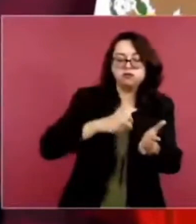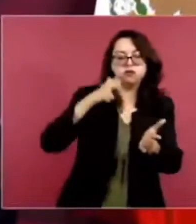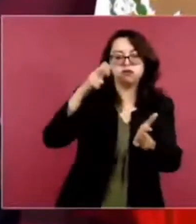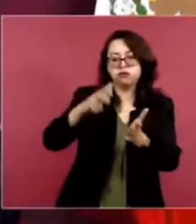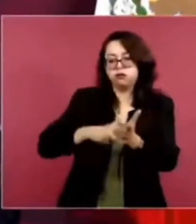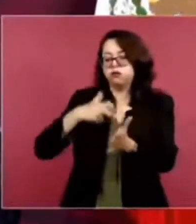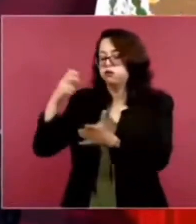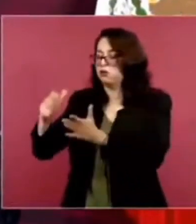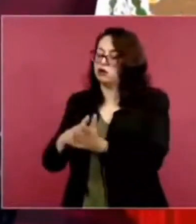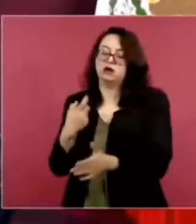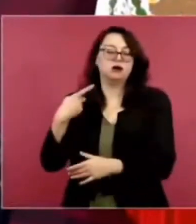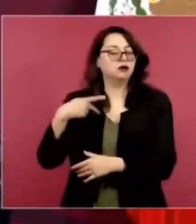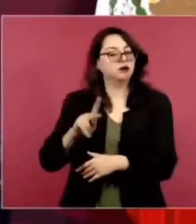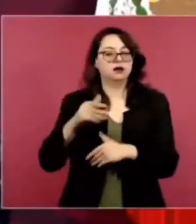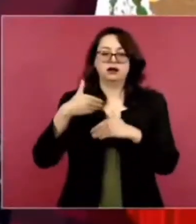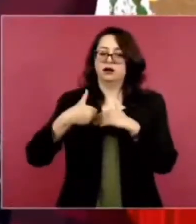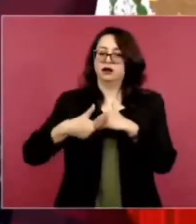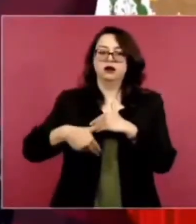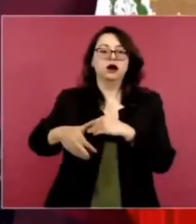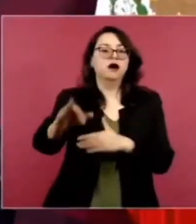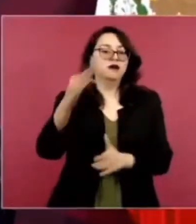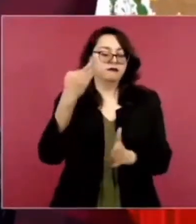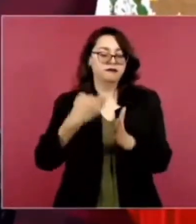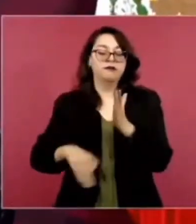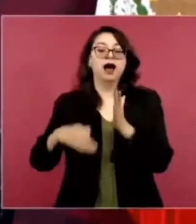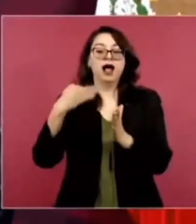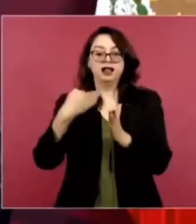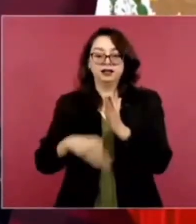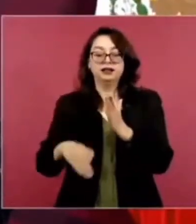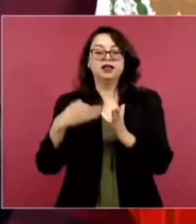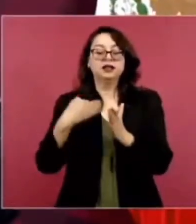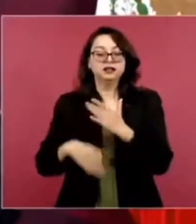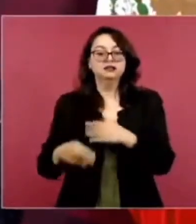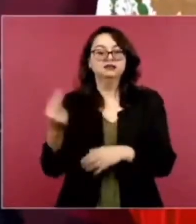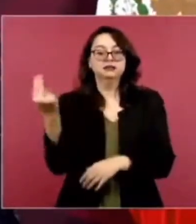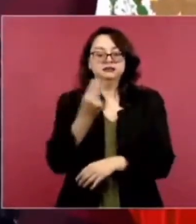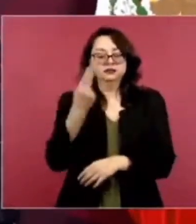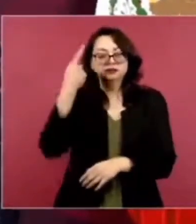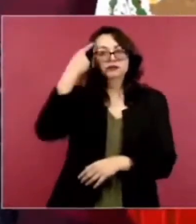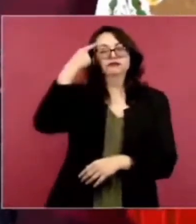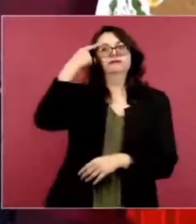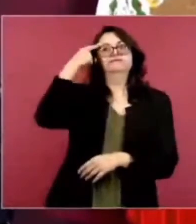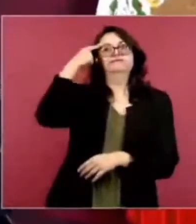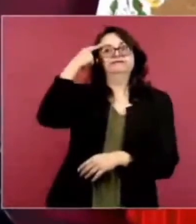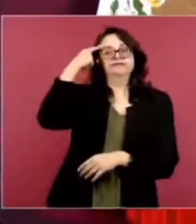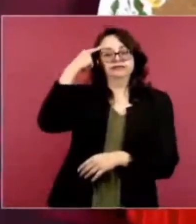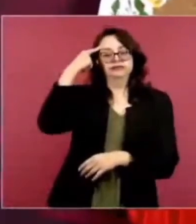todavía seguir con la revolución de las conciencias para que